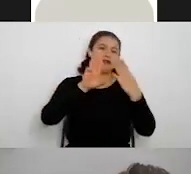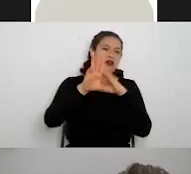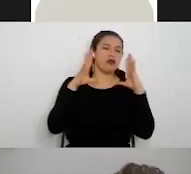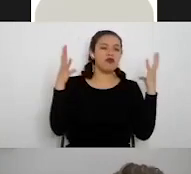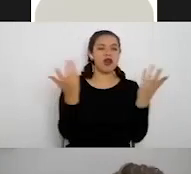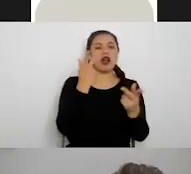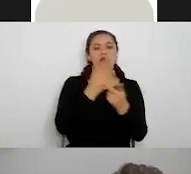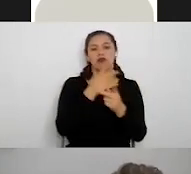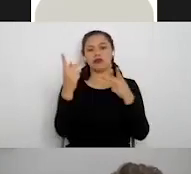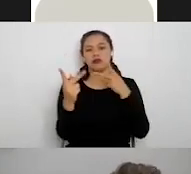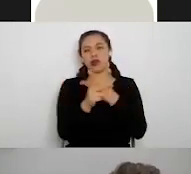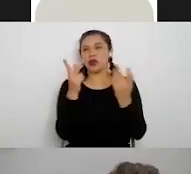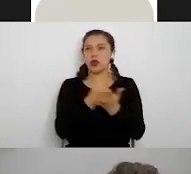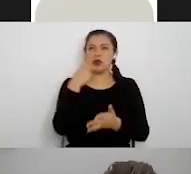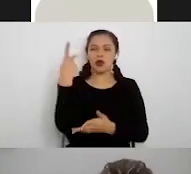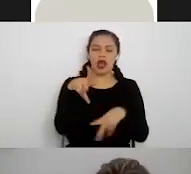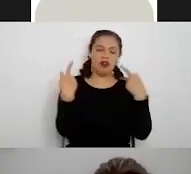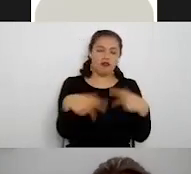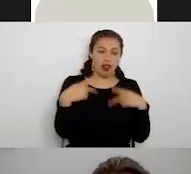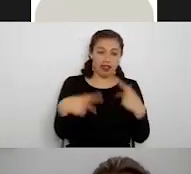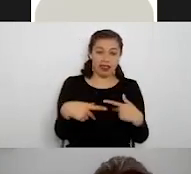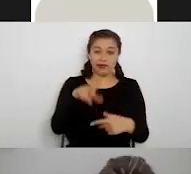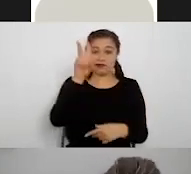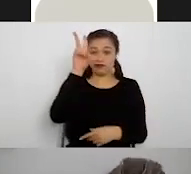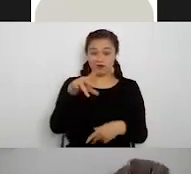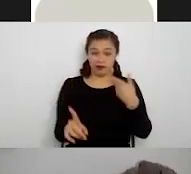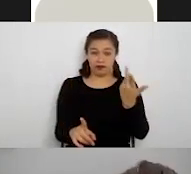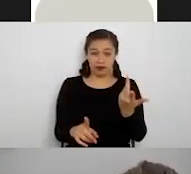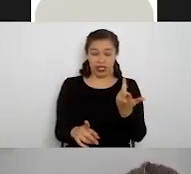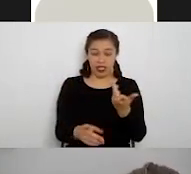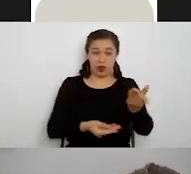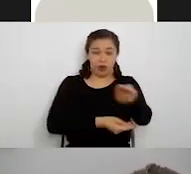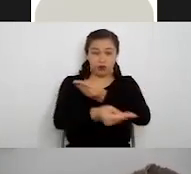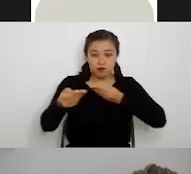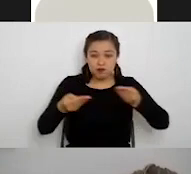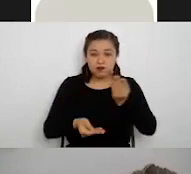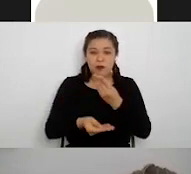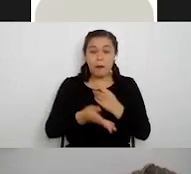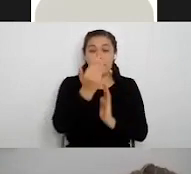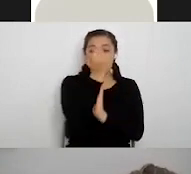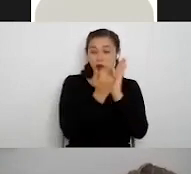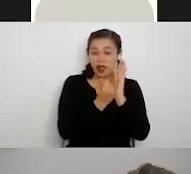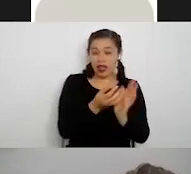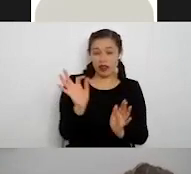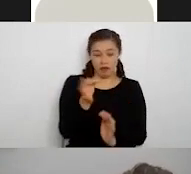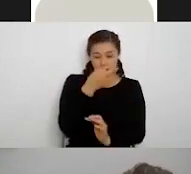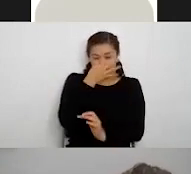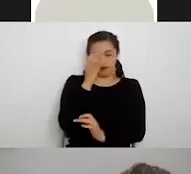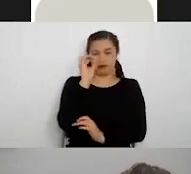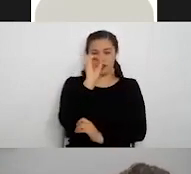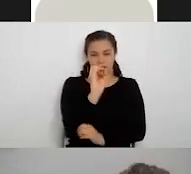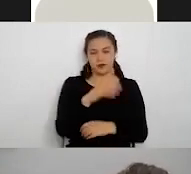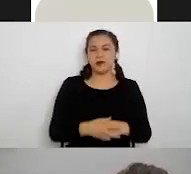que las ventas del mundo están teniendo dinamismo muy bajo, pegado a cero, ¿no? Es lo mismo que sucede